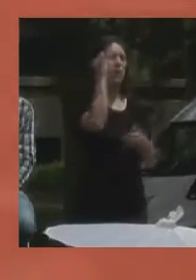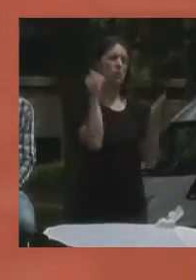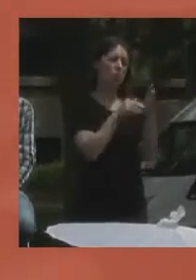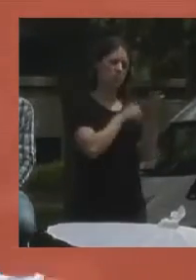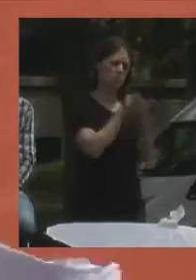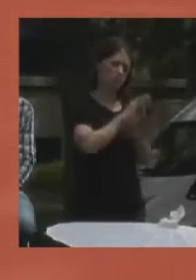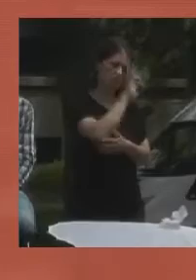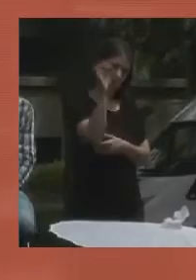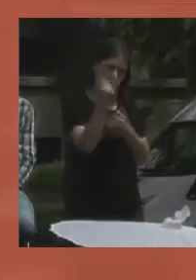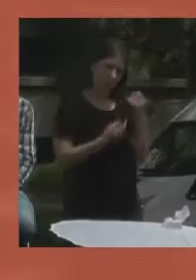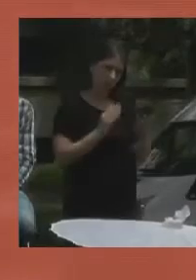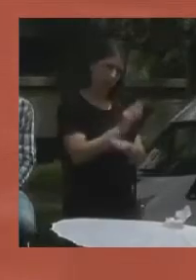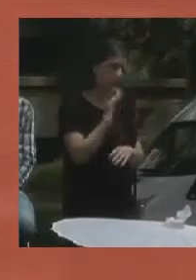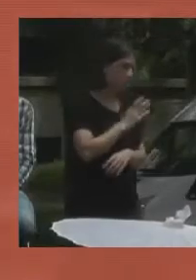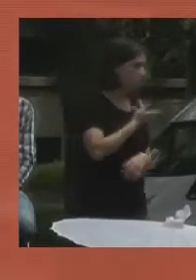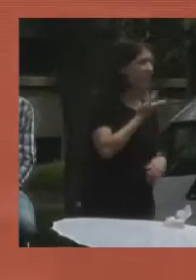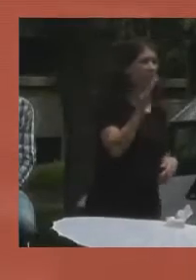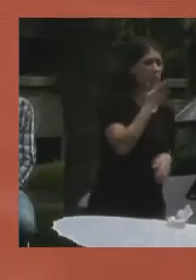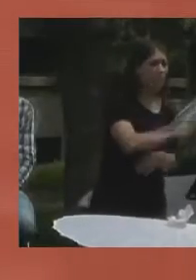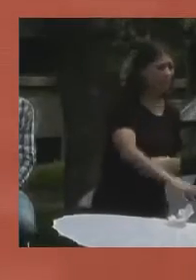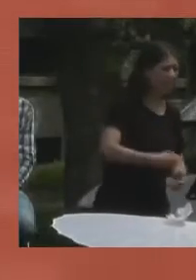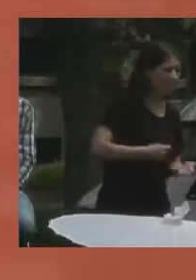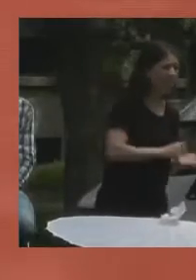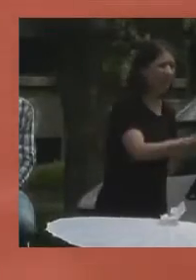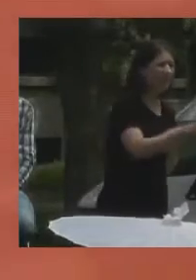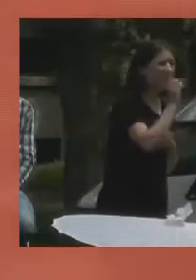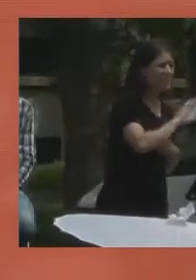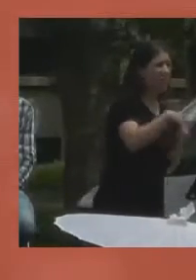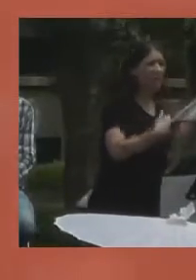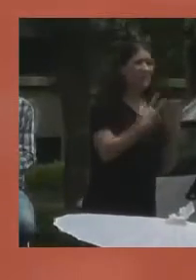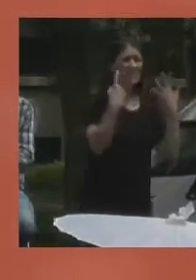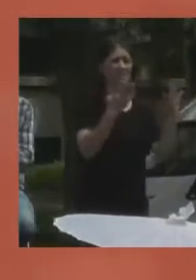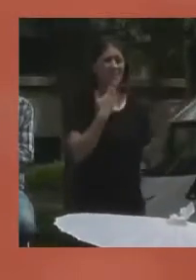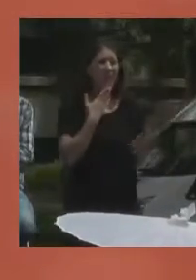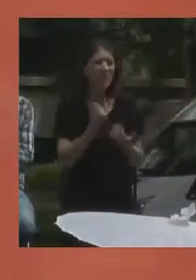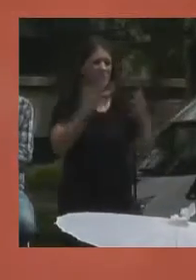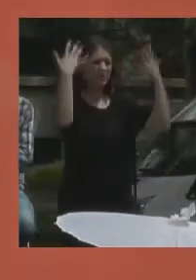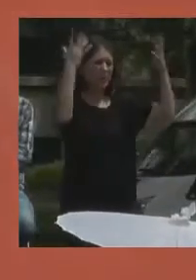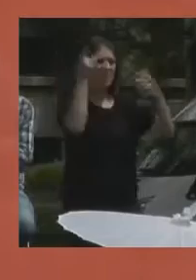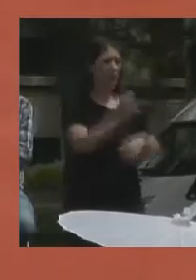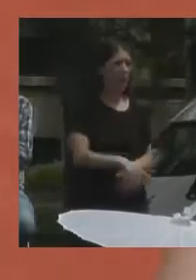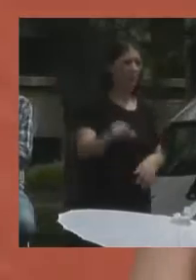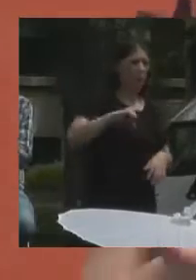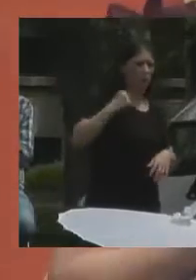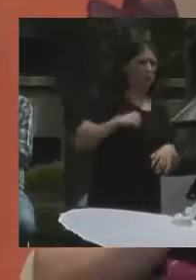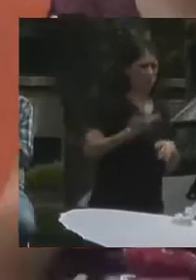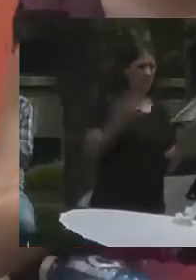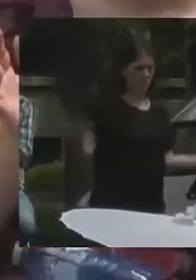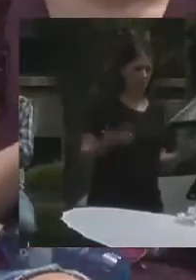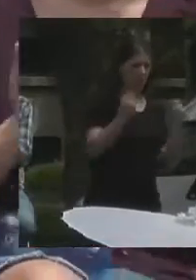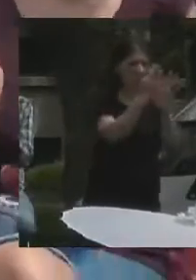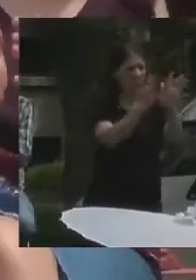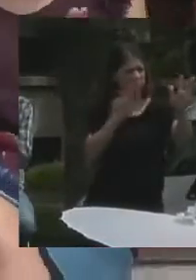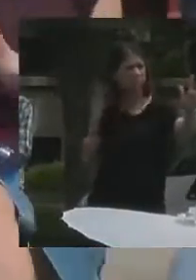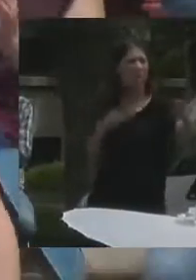escola pública gratuita de 0 a 6 anos? Canto non se pode facer polas escolas das urxencias nos hospitais? Canto non se pode facer